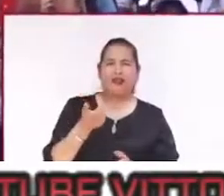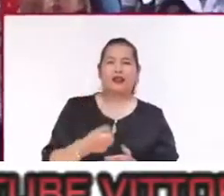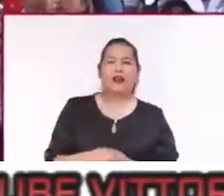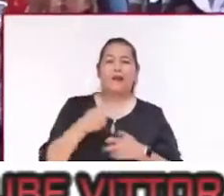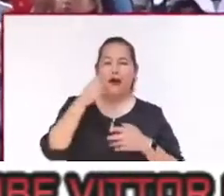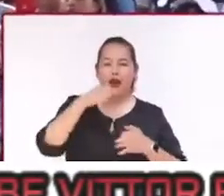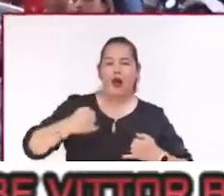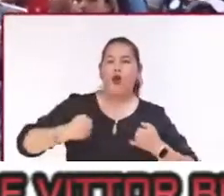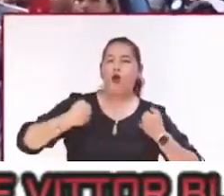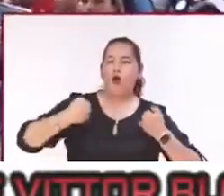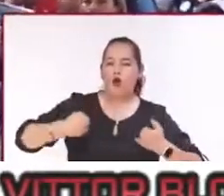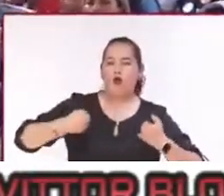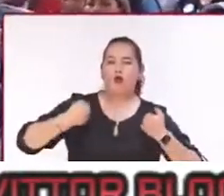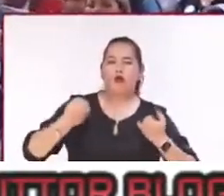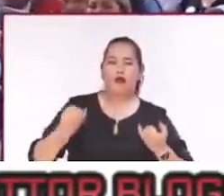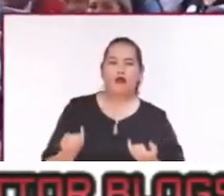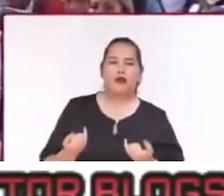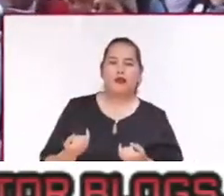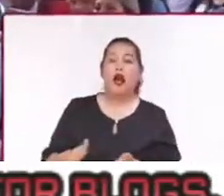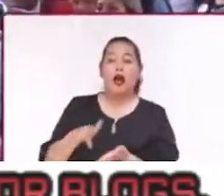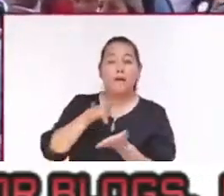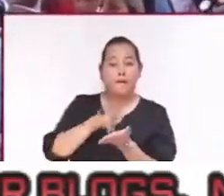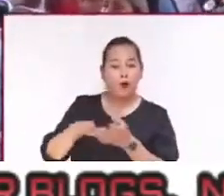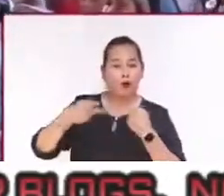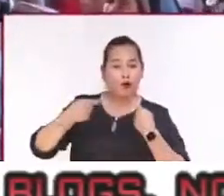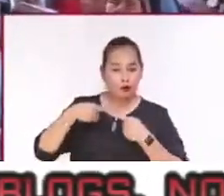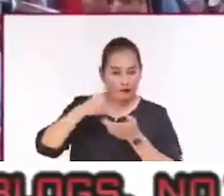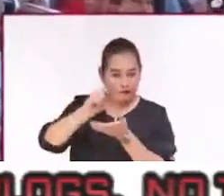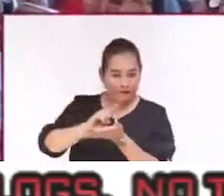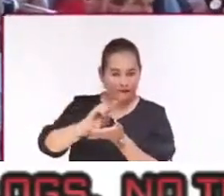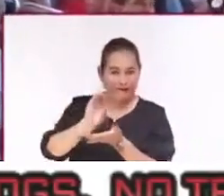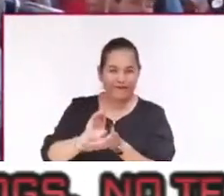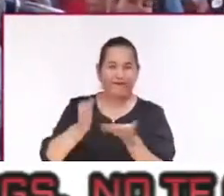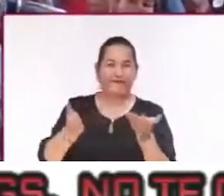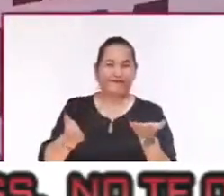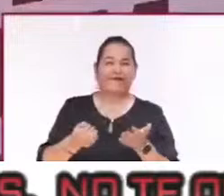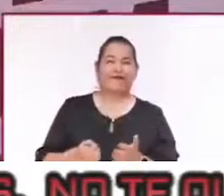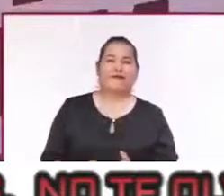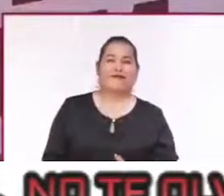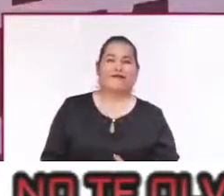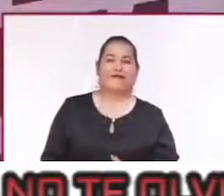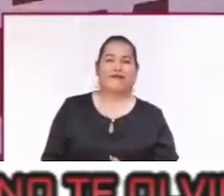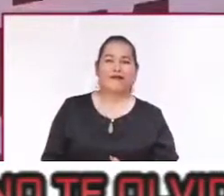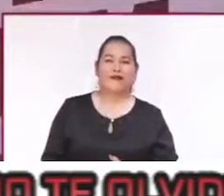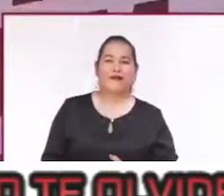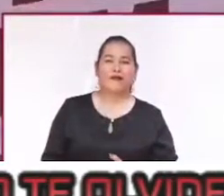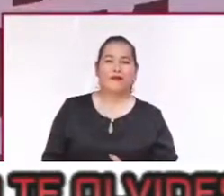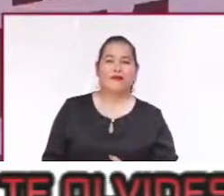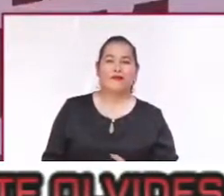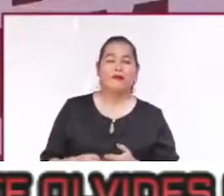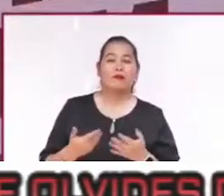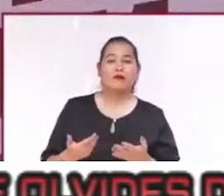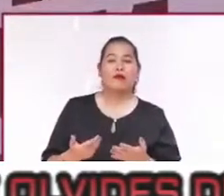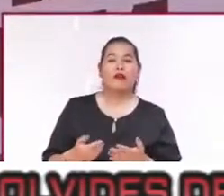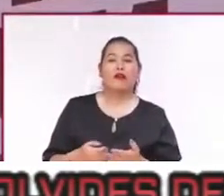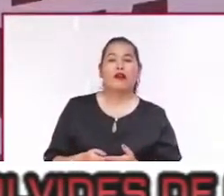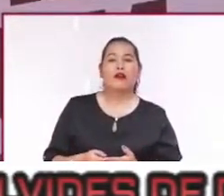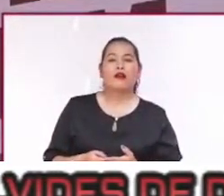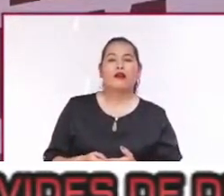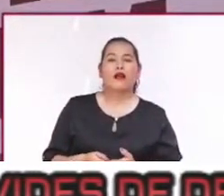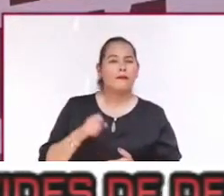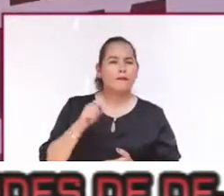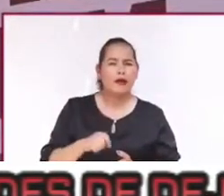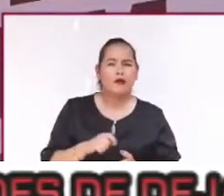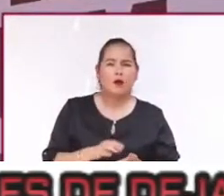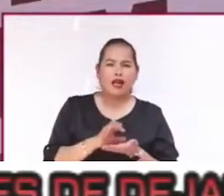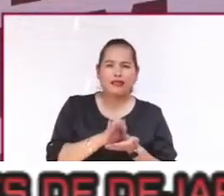el apoyo a las personas con discapacidad. Vamos a garantizar el Sembrando Vida, el